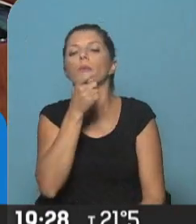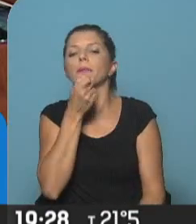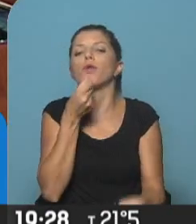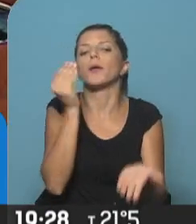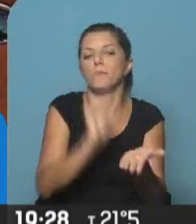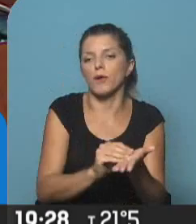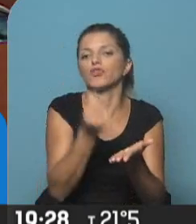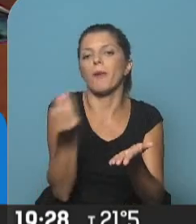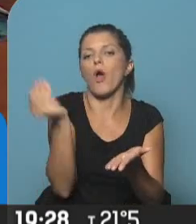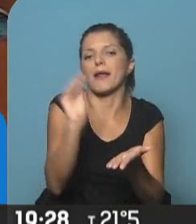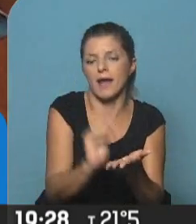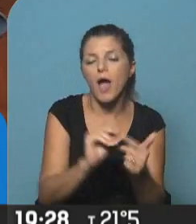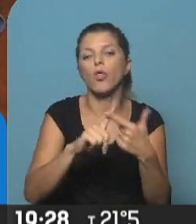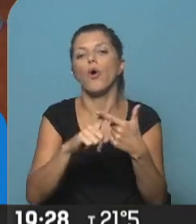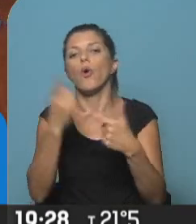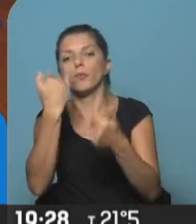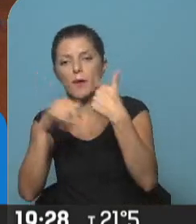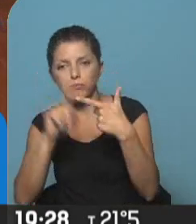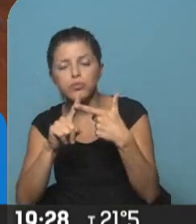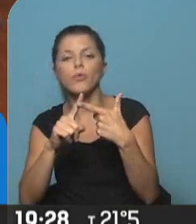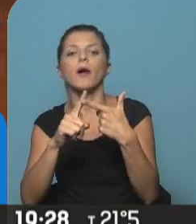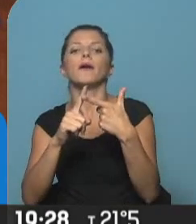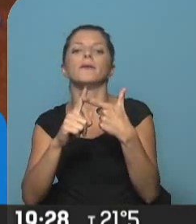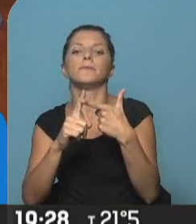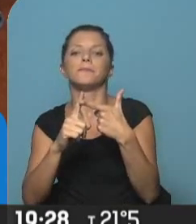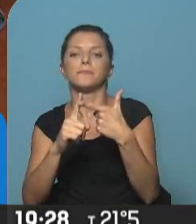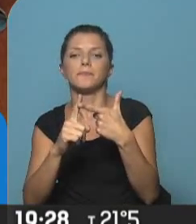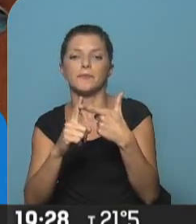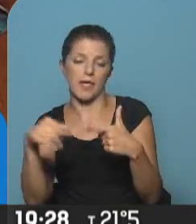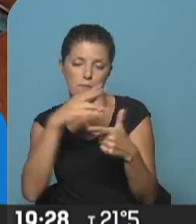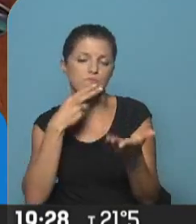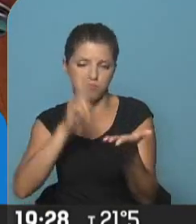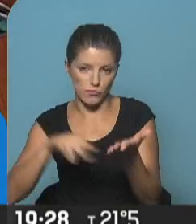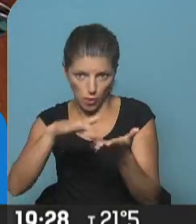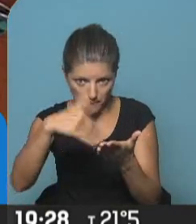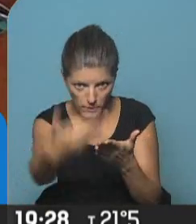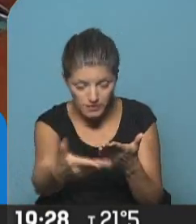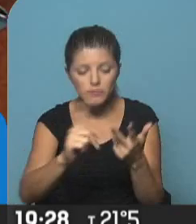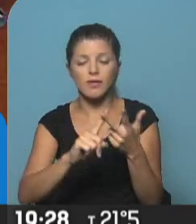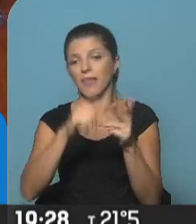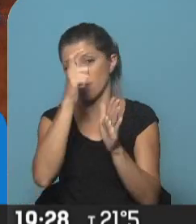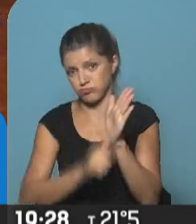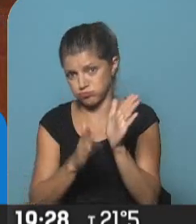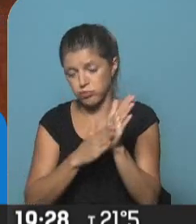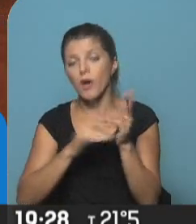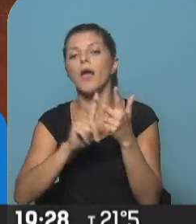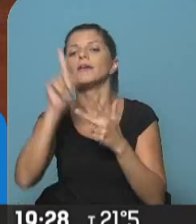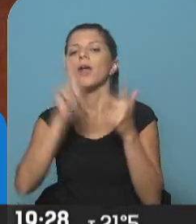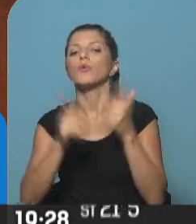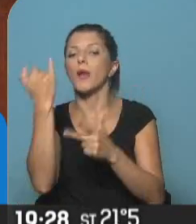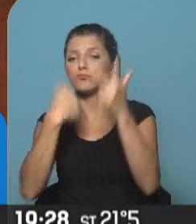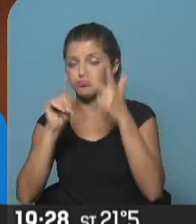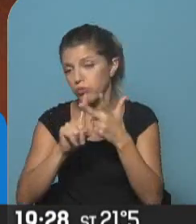agregado, una alícuota razonable de ingresos brutos y alguna tasa municipal que refleje una prestación